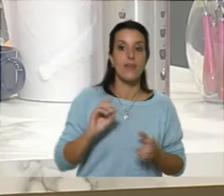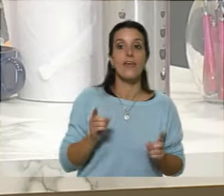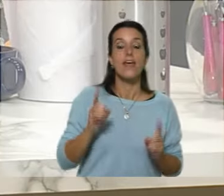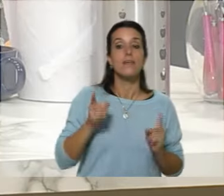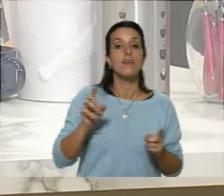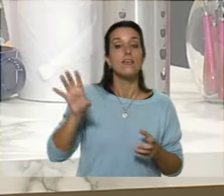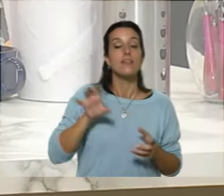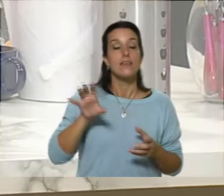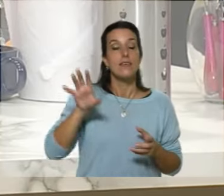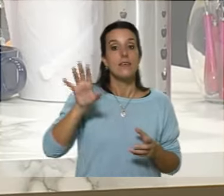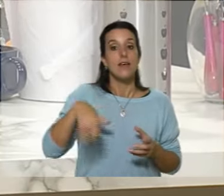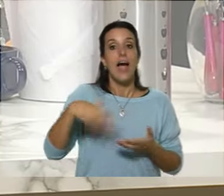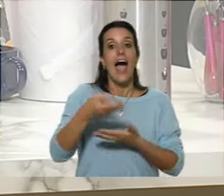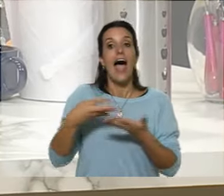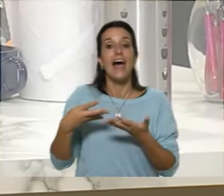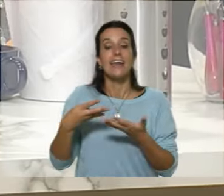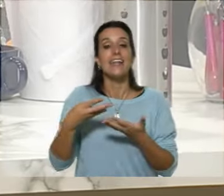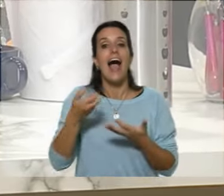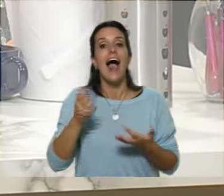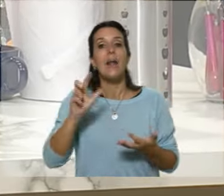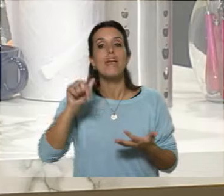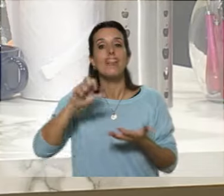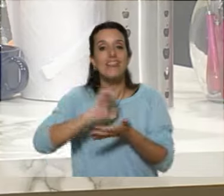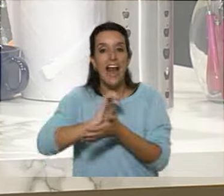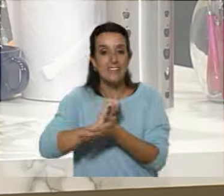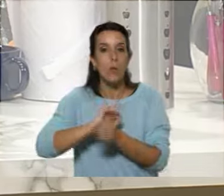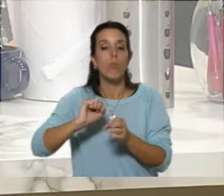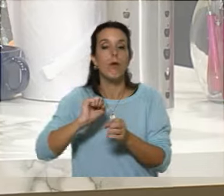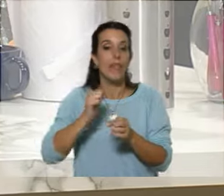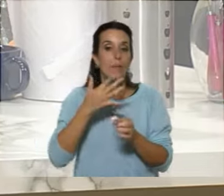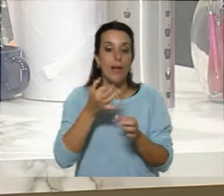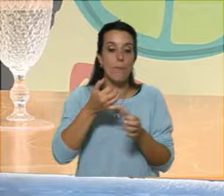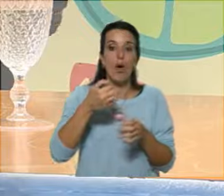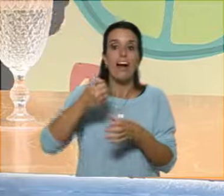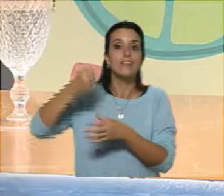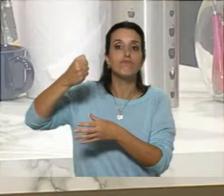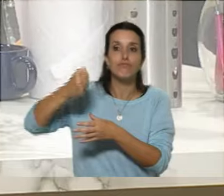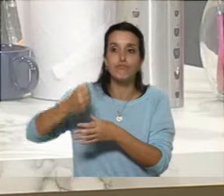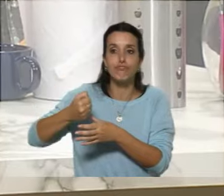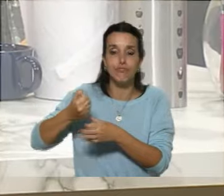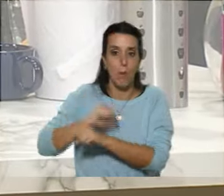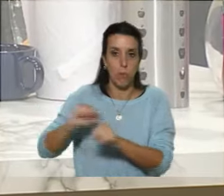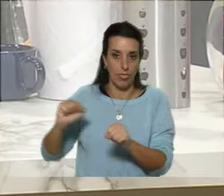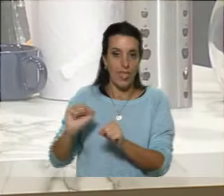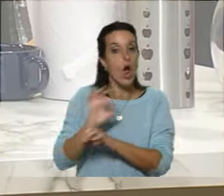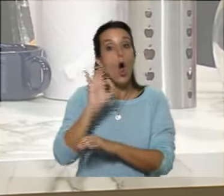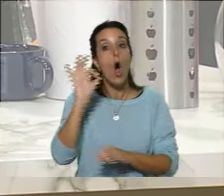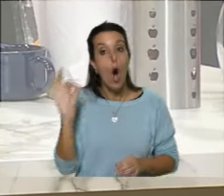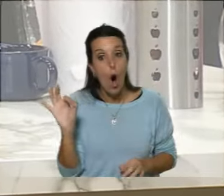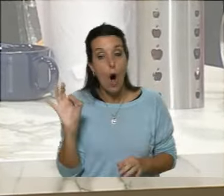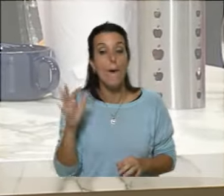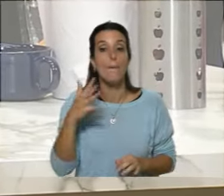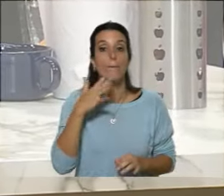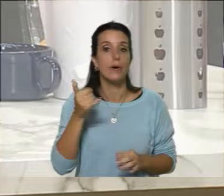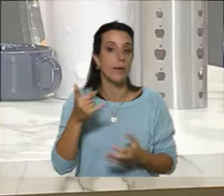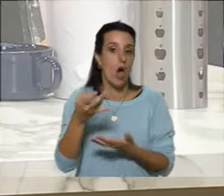Acá tengo harina de almendras. Vos si tenés almendras, podés triturar la almendra bien finita y sustituirlo. Exacto. Y si no, sacás la harina de